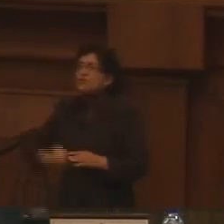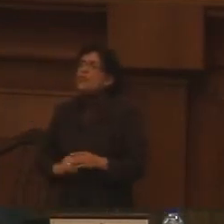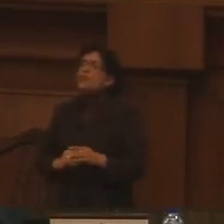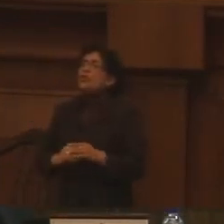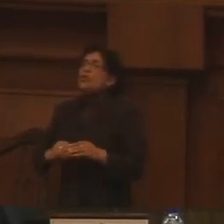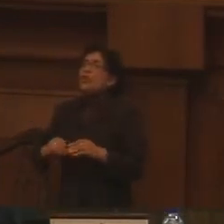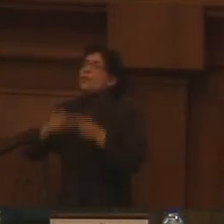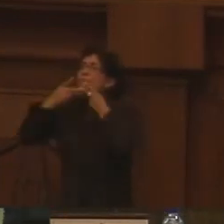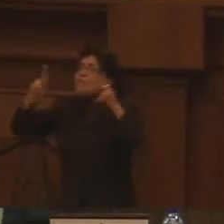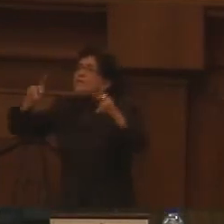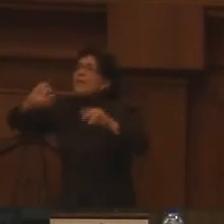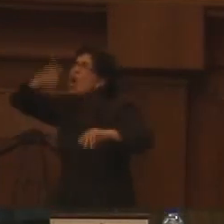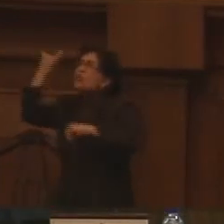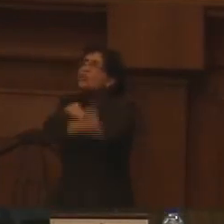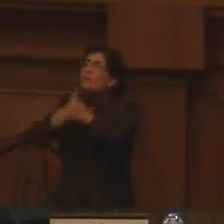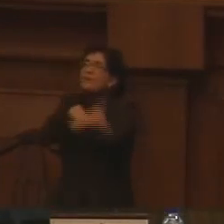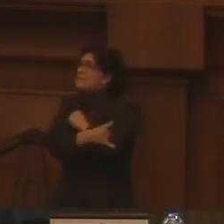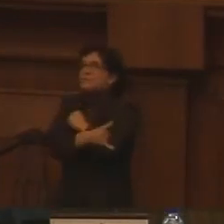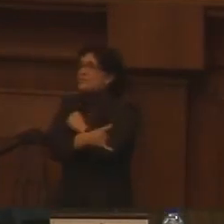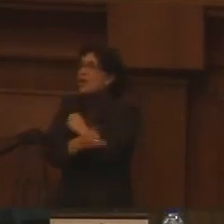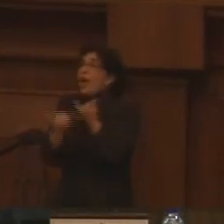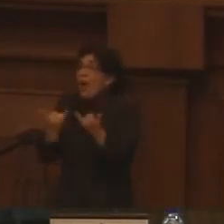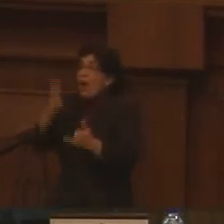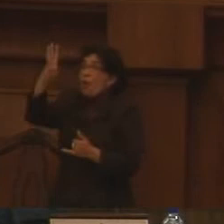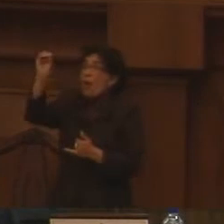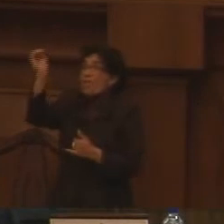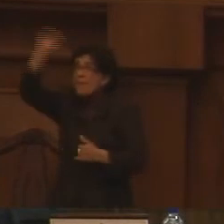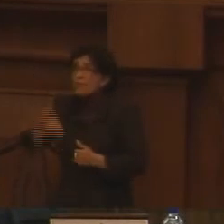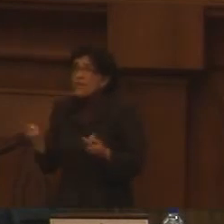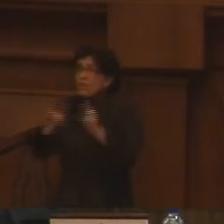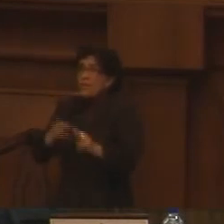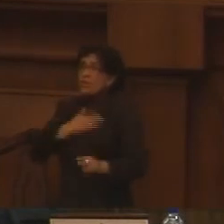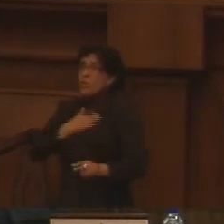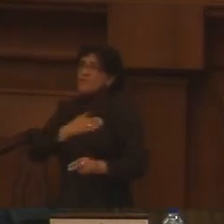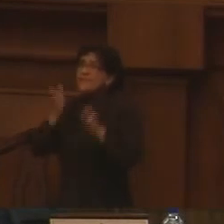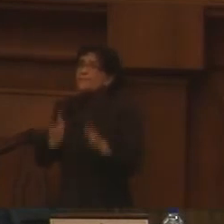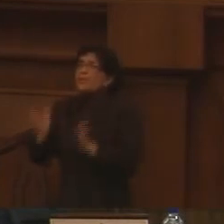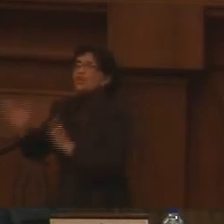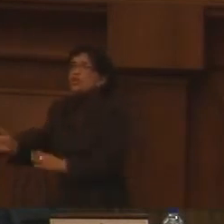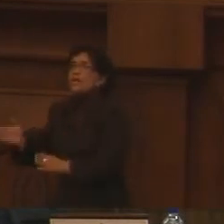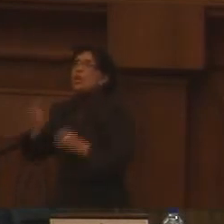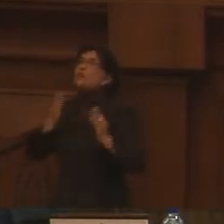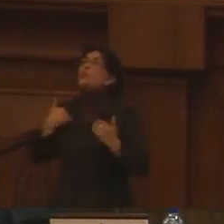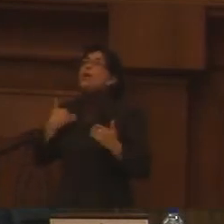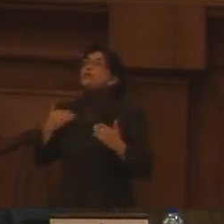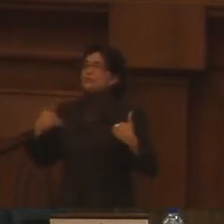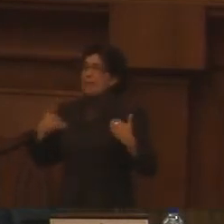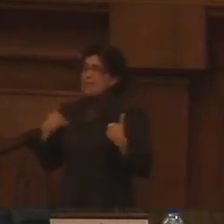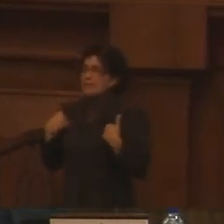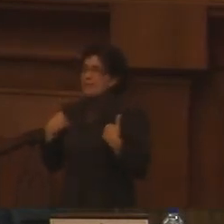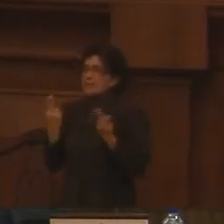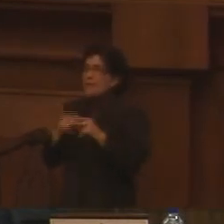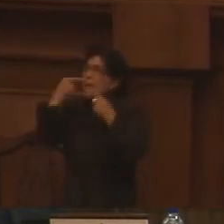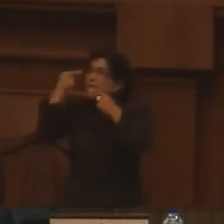social, promoviendo a través del Estado el desarrollo profesional y la capacidad técnica.